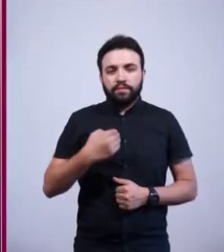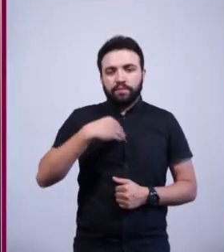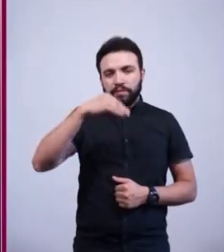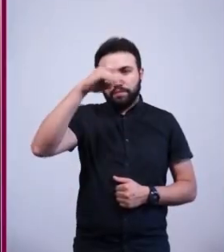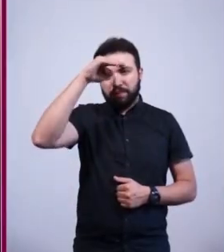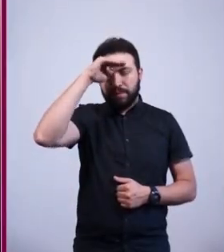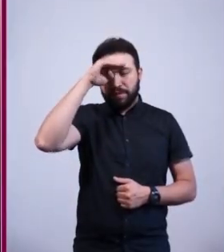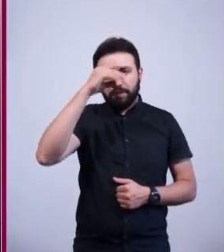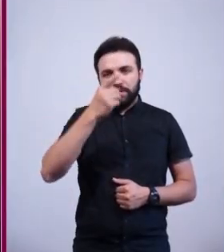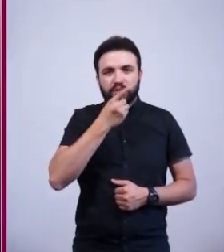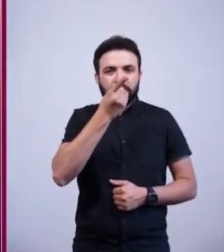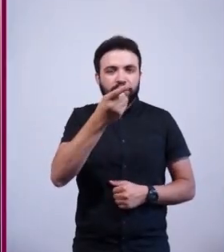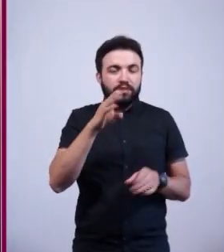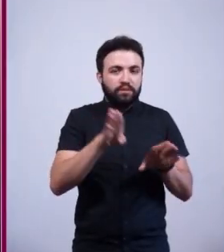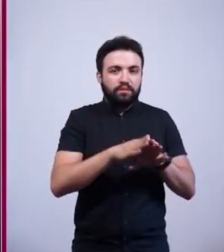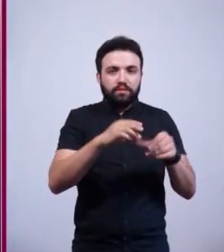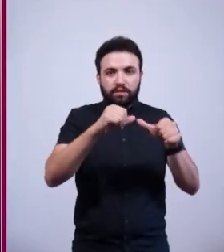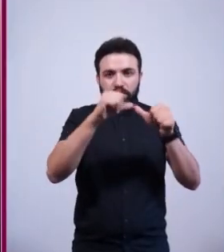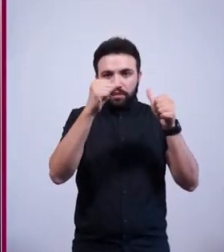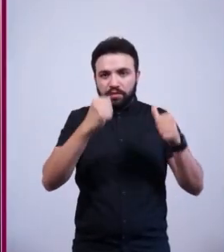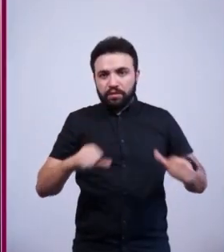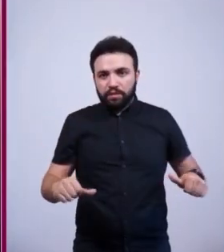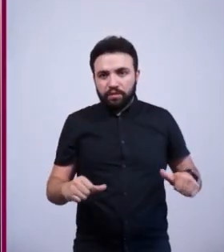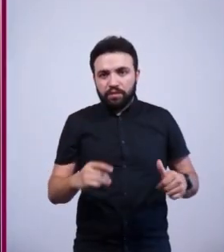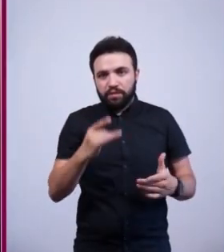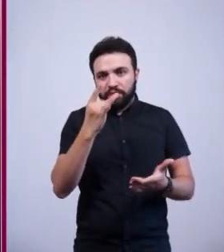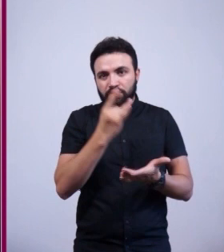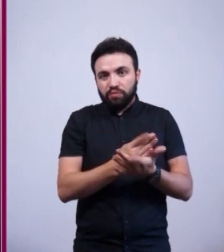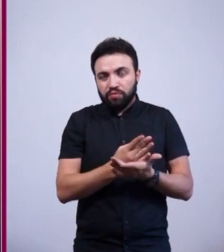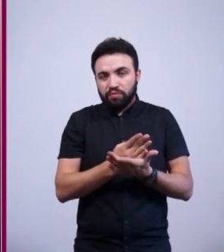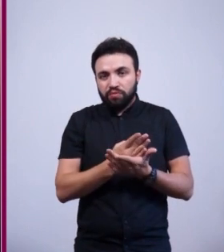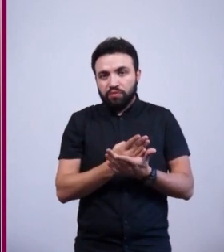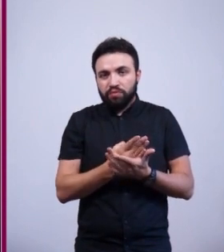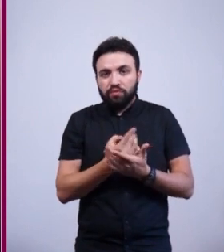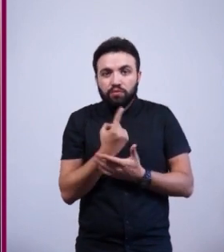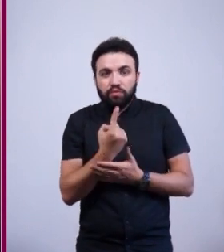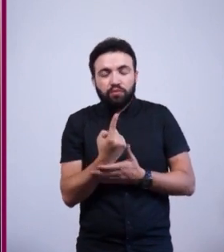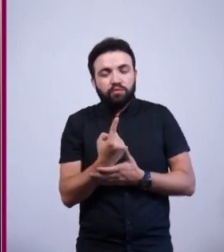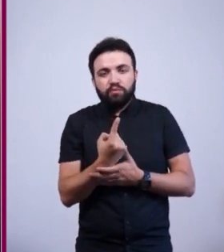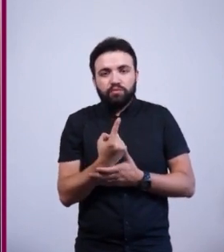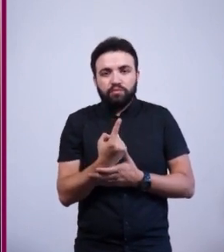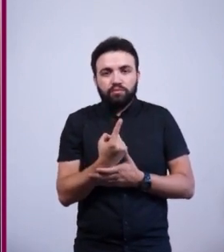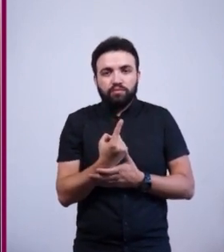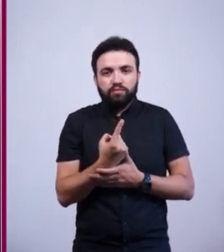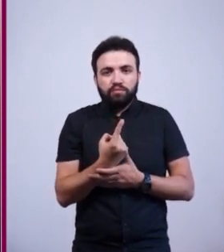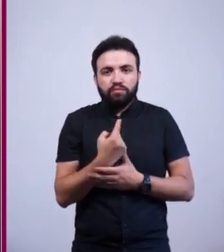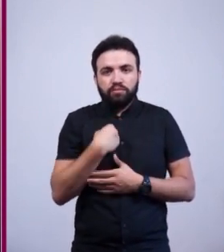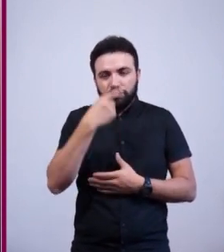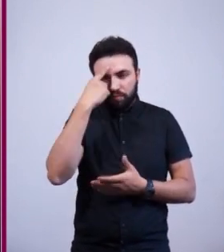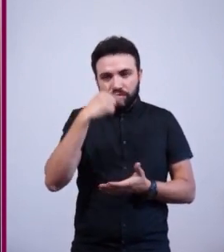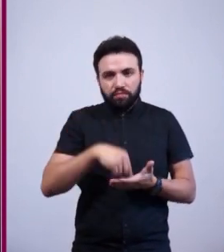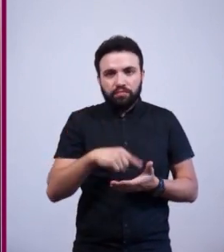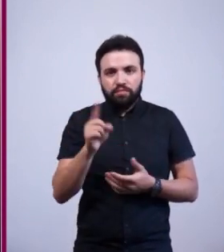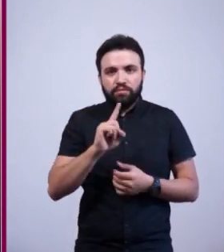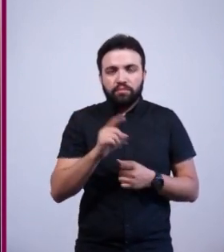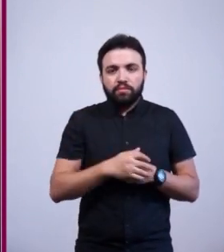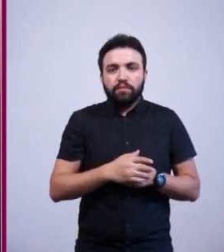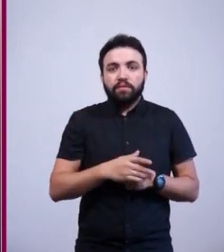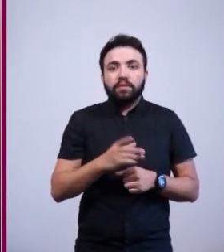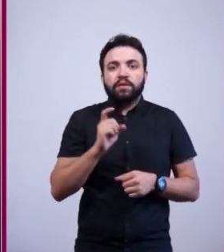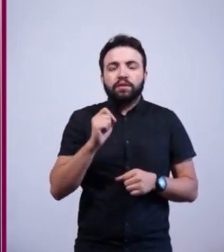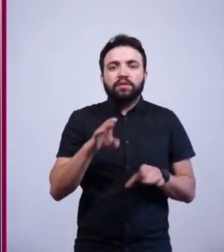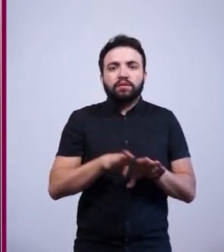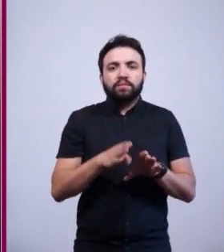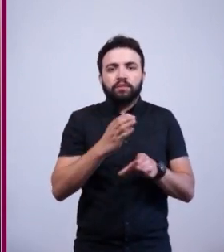Pienso que decir que el rol del artista es uno es demasiado comprometedor, porque creo que una de las